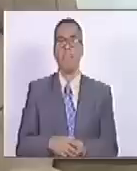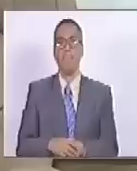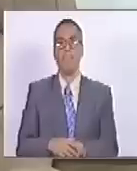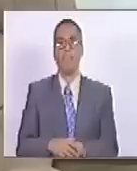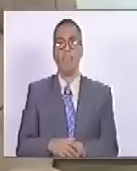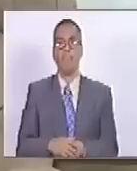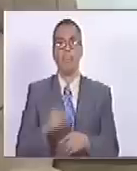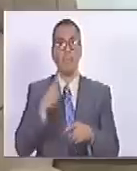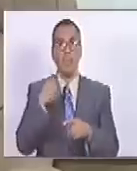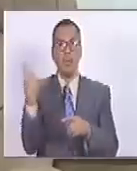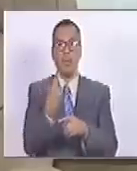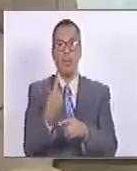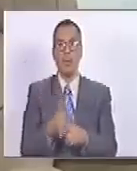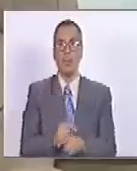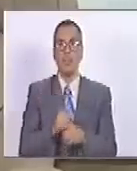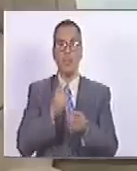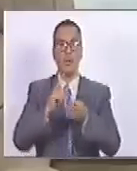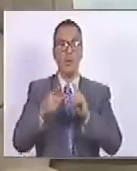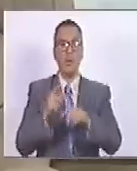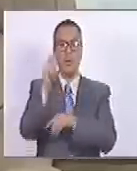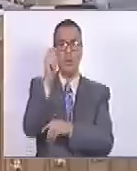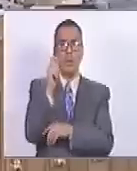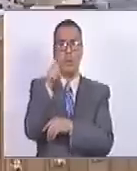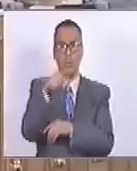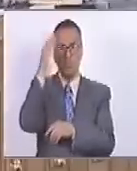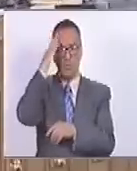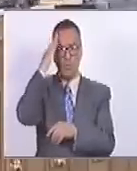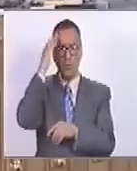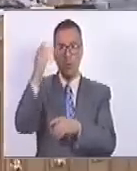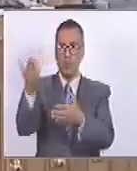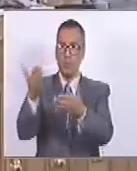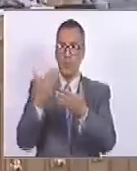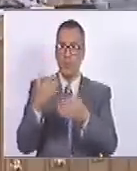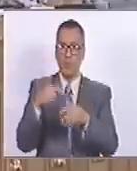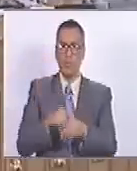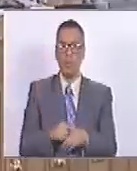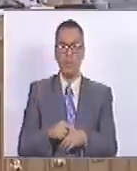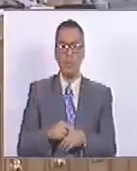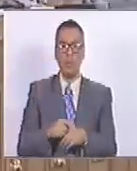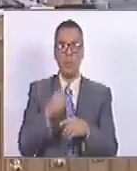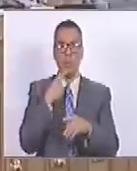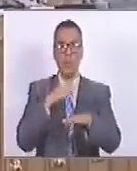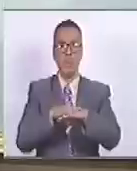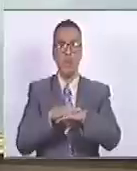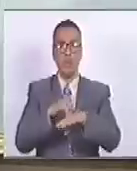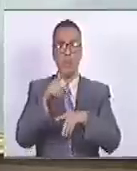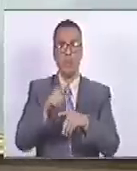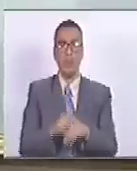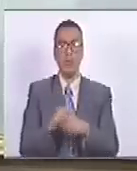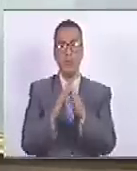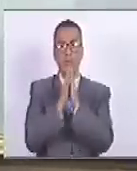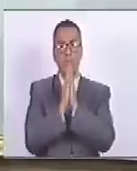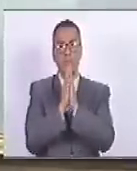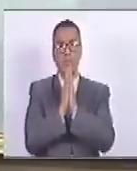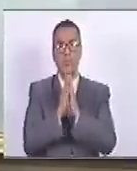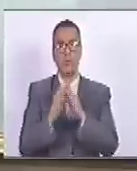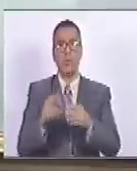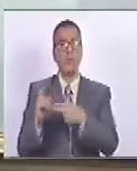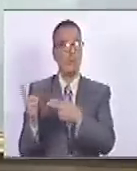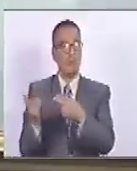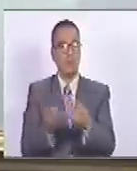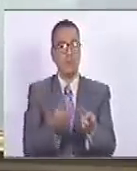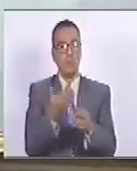21. Nos han mandado emisarios, algunos que nos han mandado emisarios, pidiéndole por favor ser